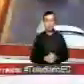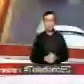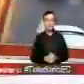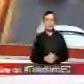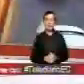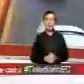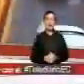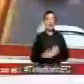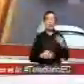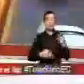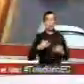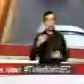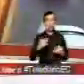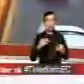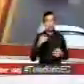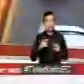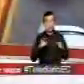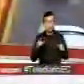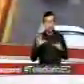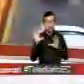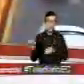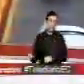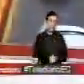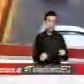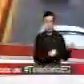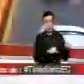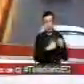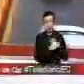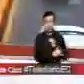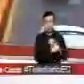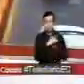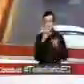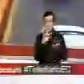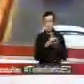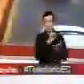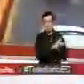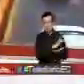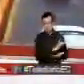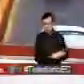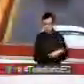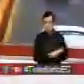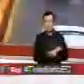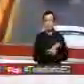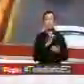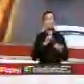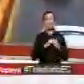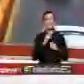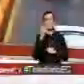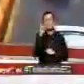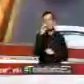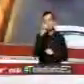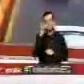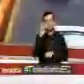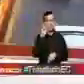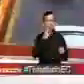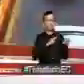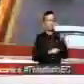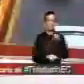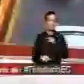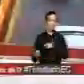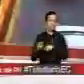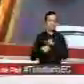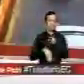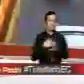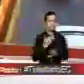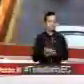y la demora en el ámbito judicial para deportar a migrantes que incurren en delitos en el país es parte de la problemática que debe ser revisada dentro de